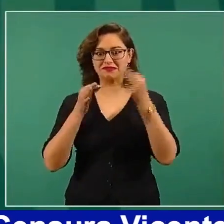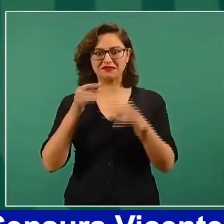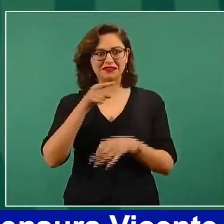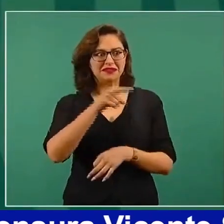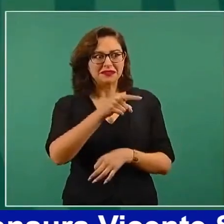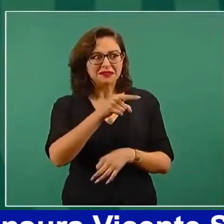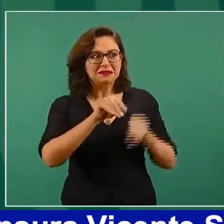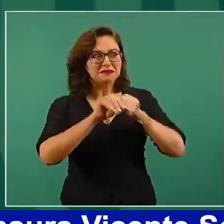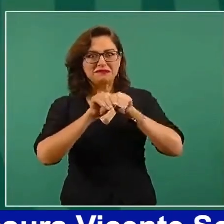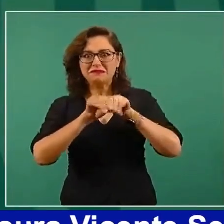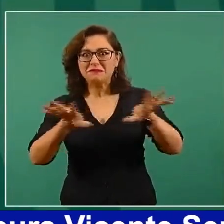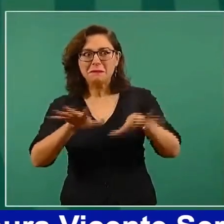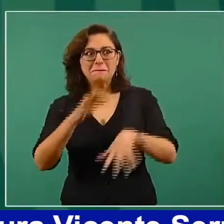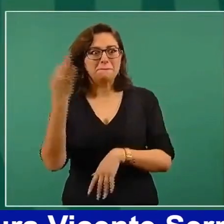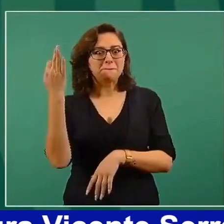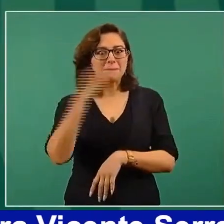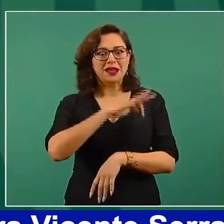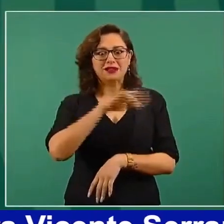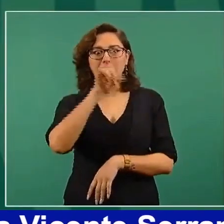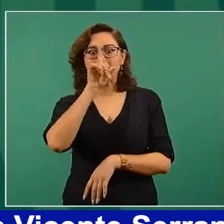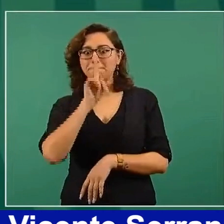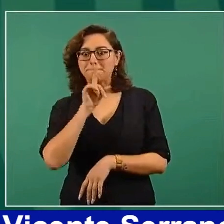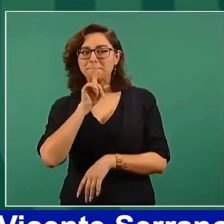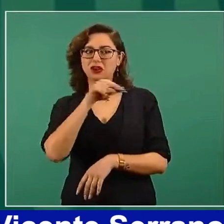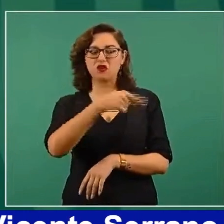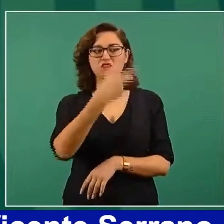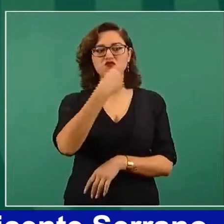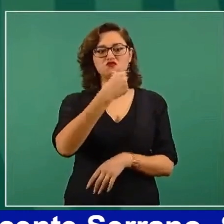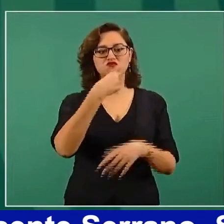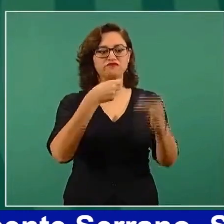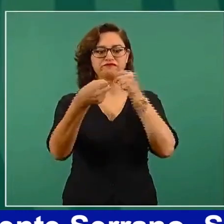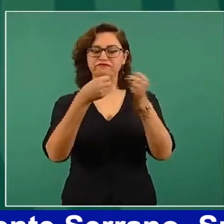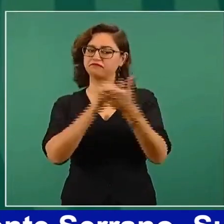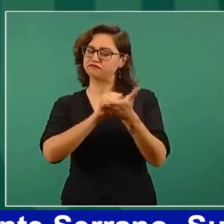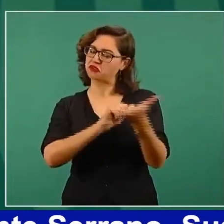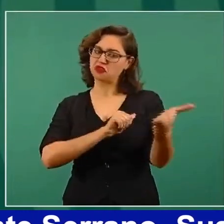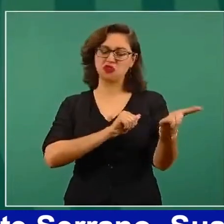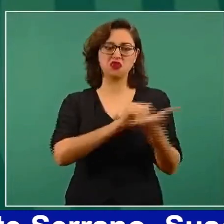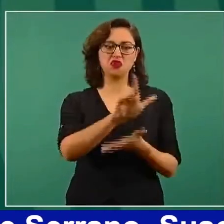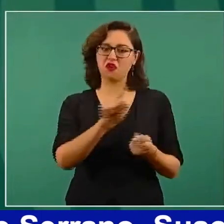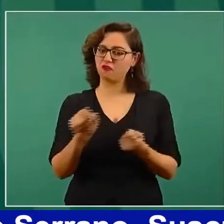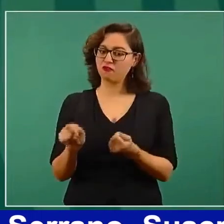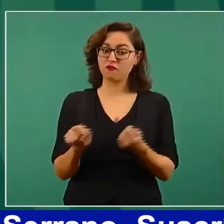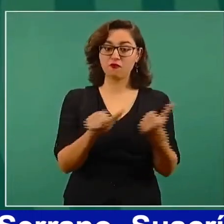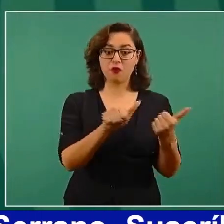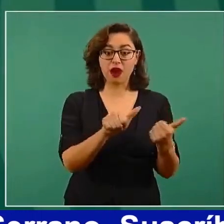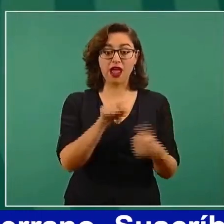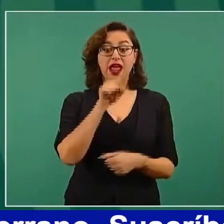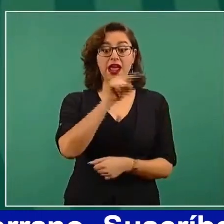interpuso una queja ante la Comisión Nacional de Derechos Humanos para